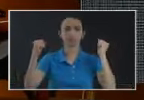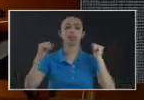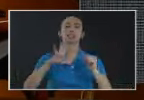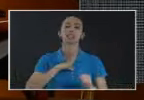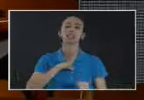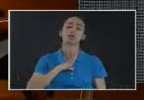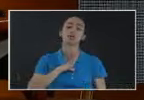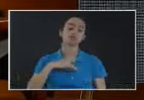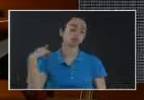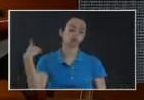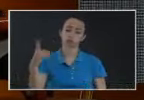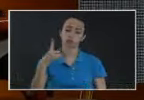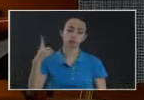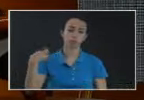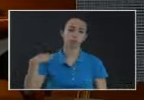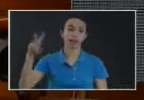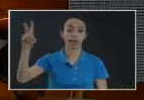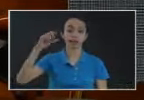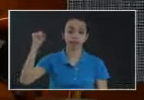Tenemos todo a nuestro favor.